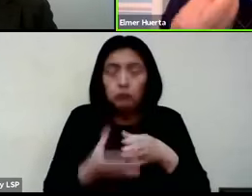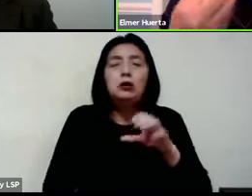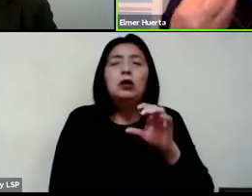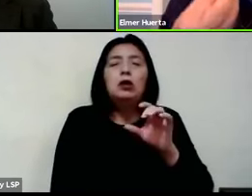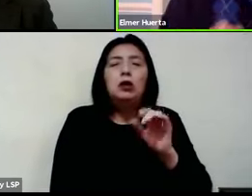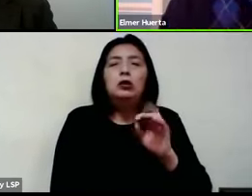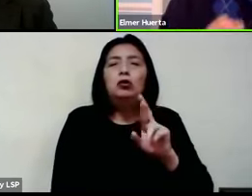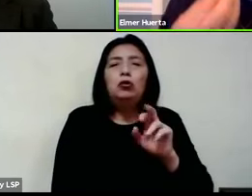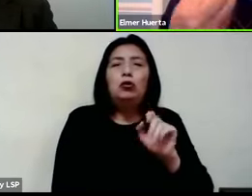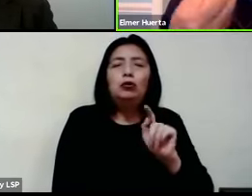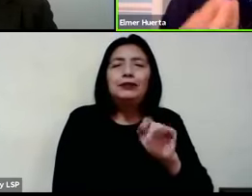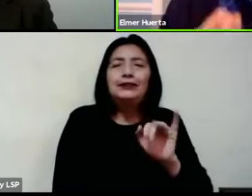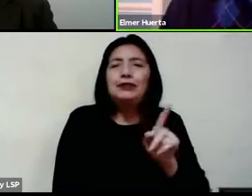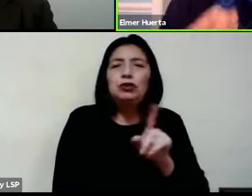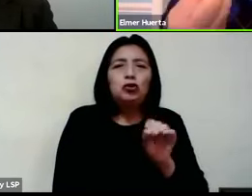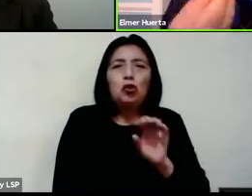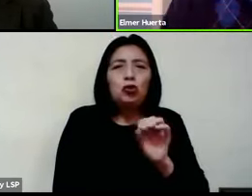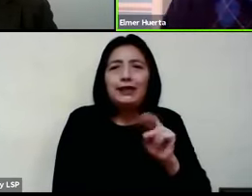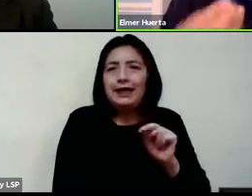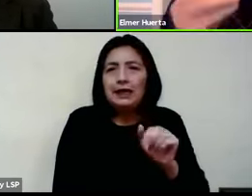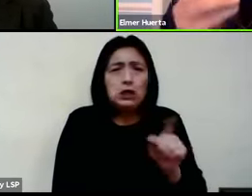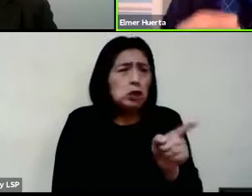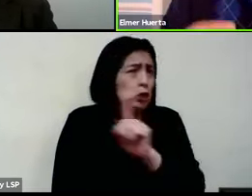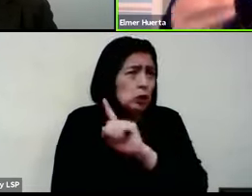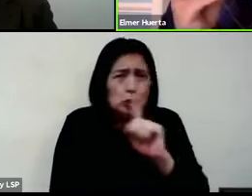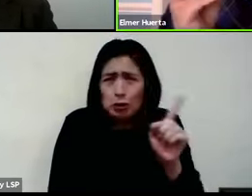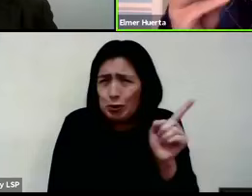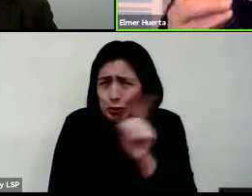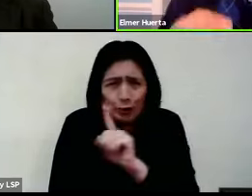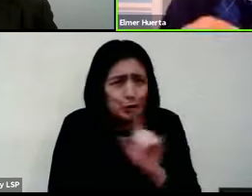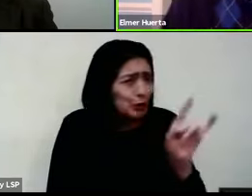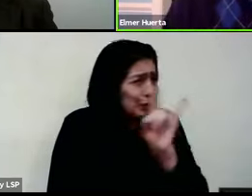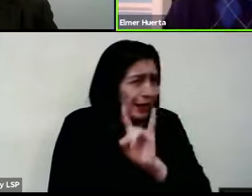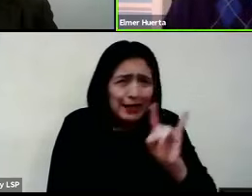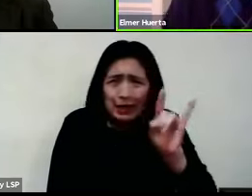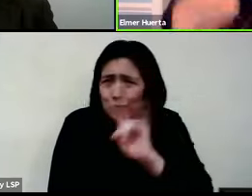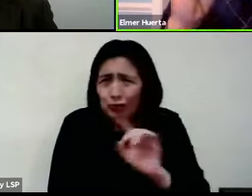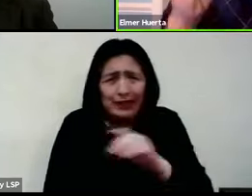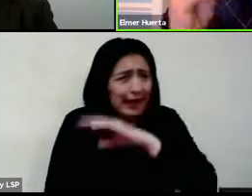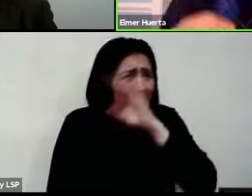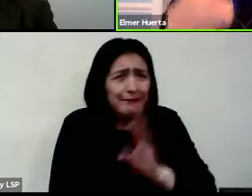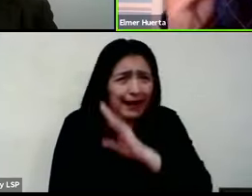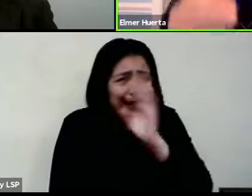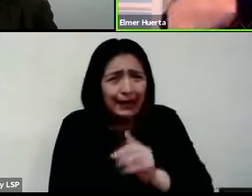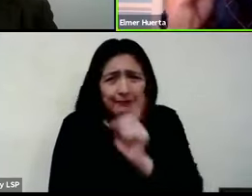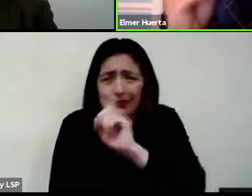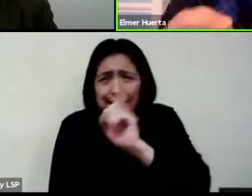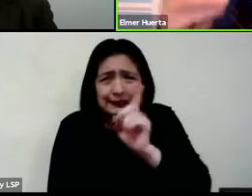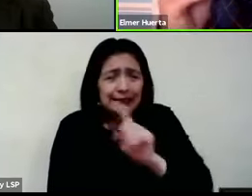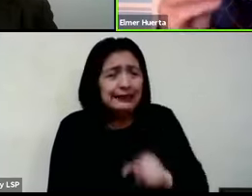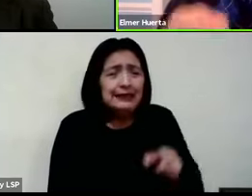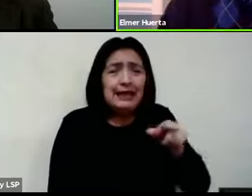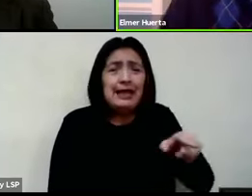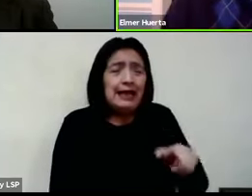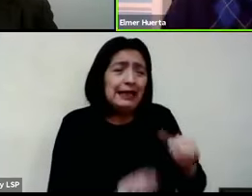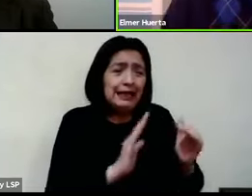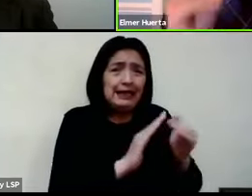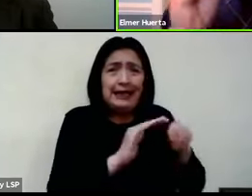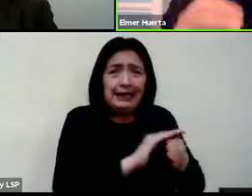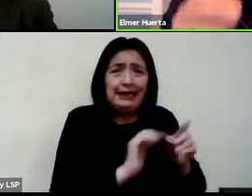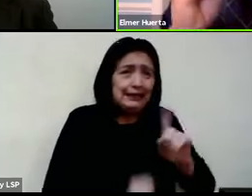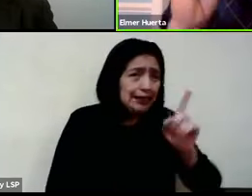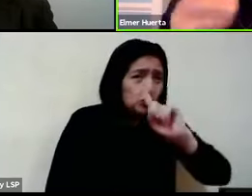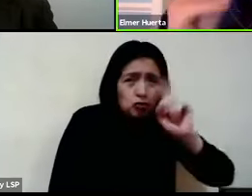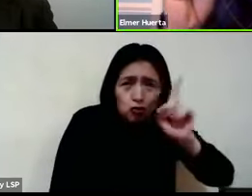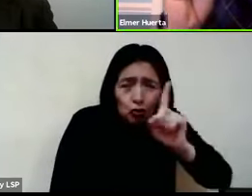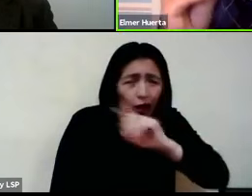No las usen jamás en un paciente ambulatorio. Eso no se da jamás en la casa,